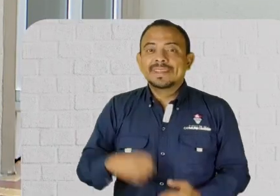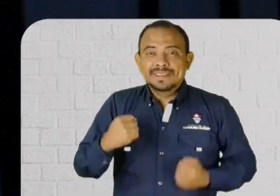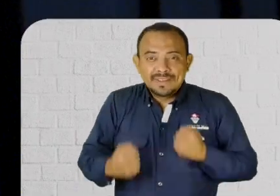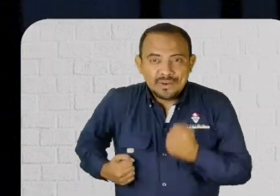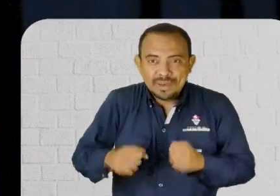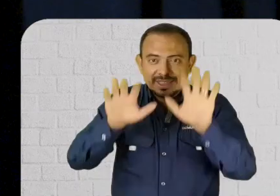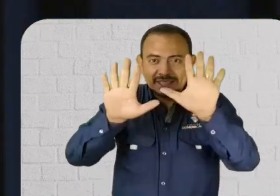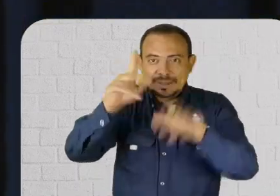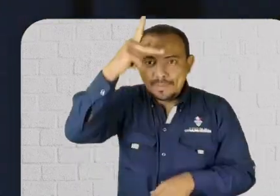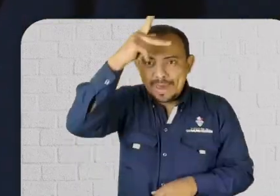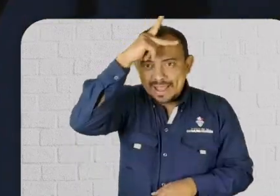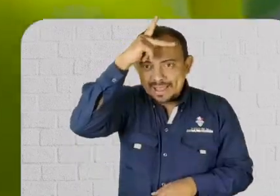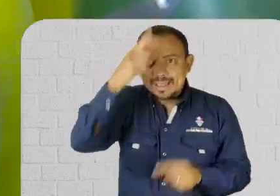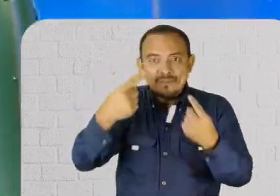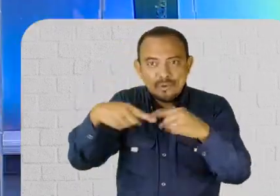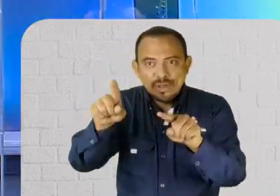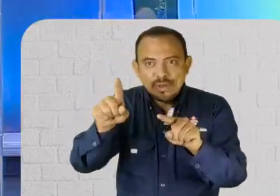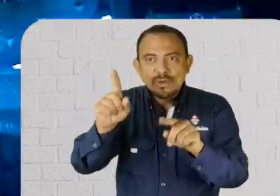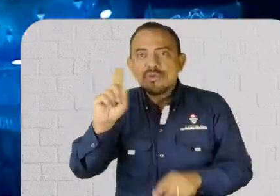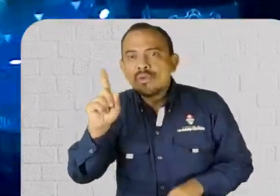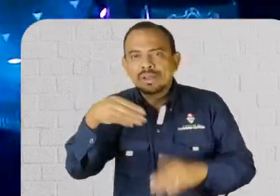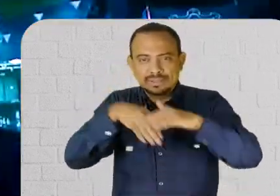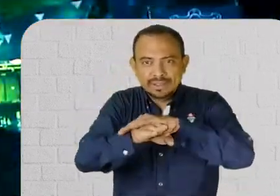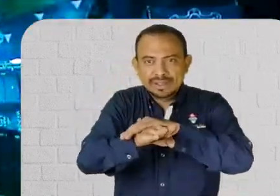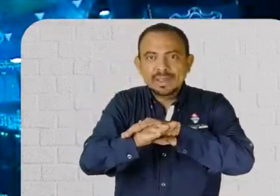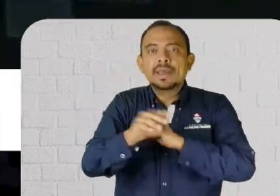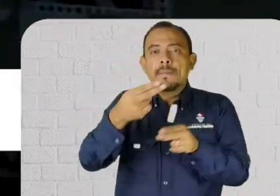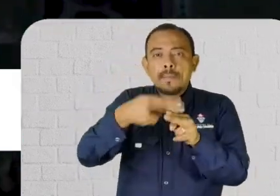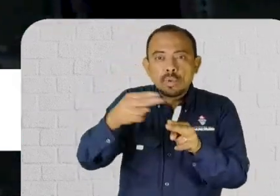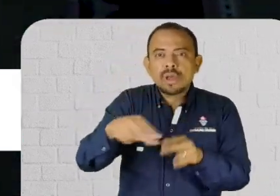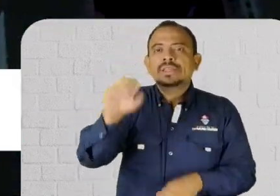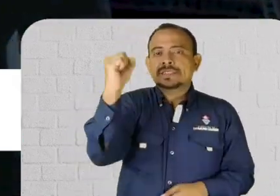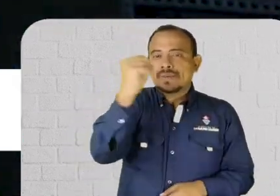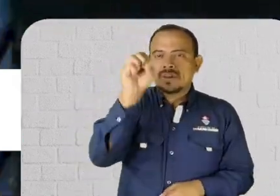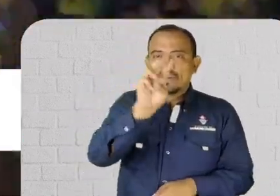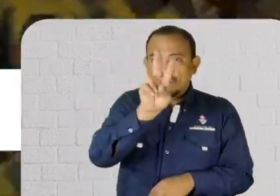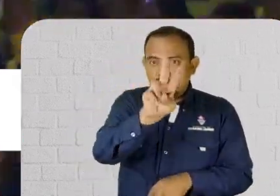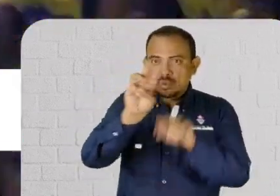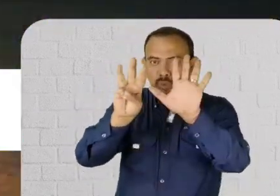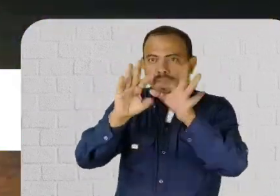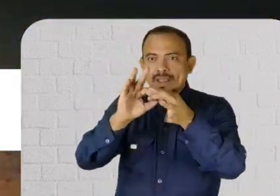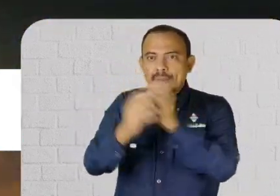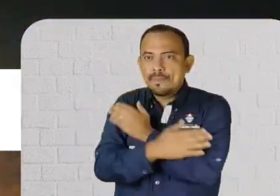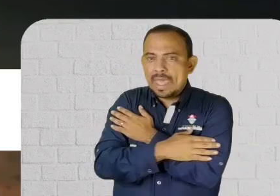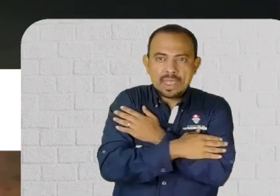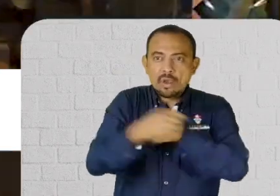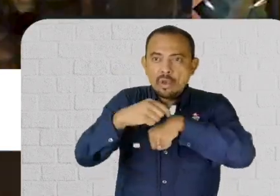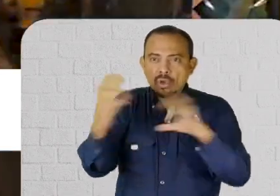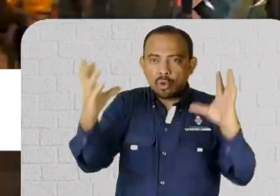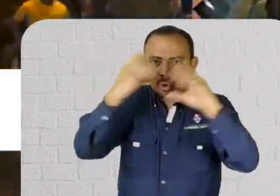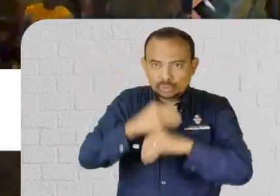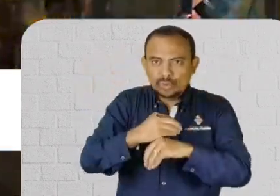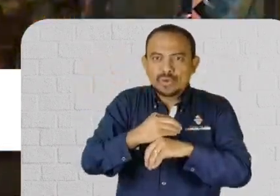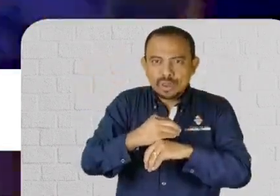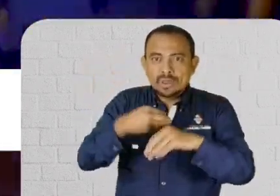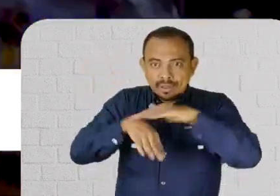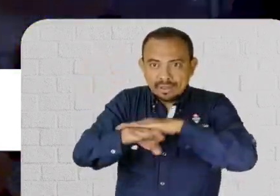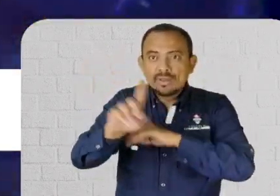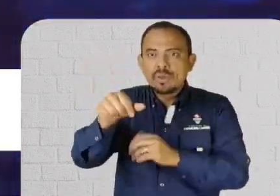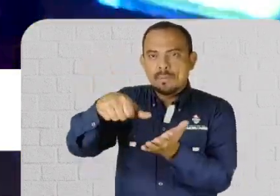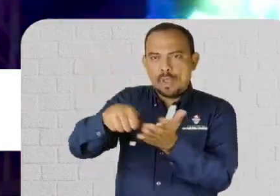La carrera 10K está de vuelta. El banderazo de salida será el próximo sábado 28 de mayo a las 7 de la